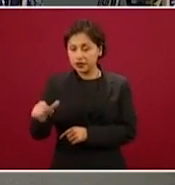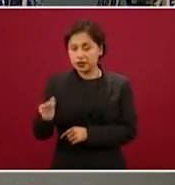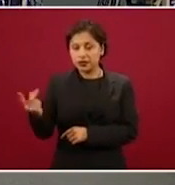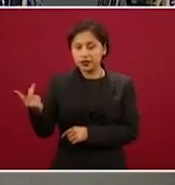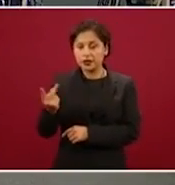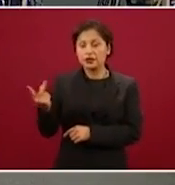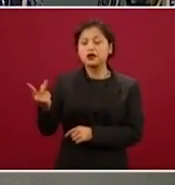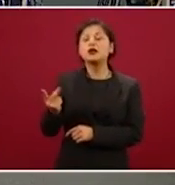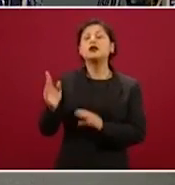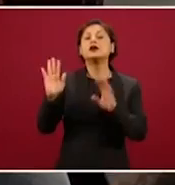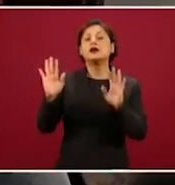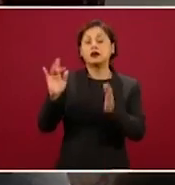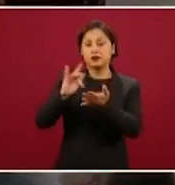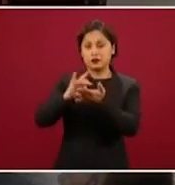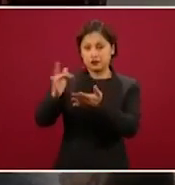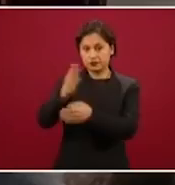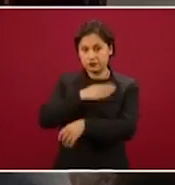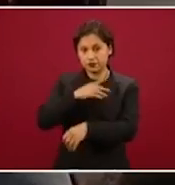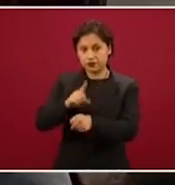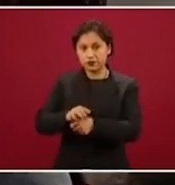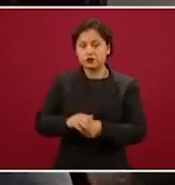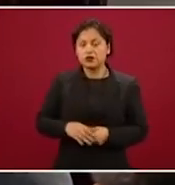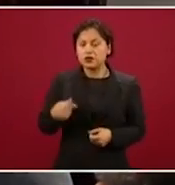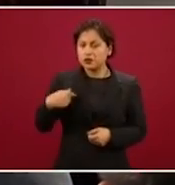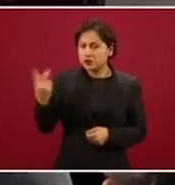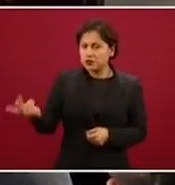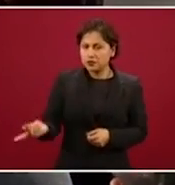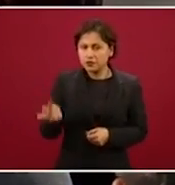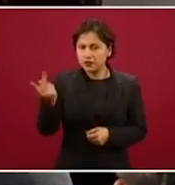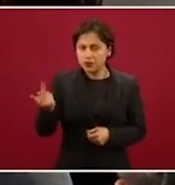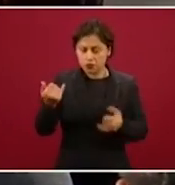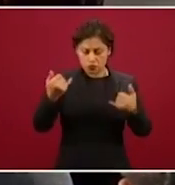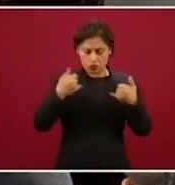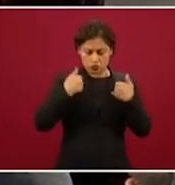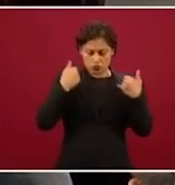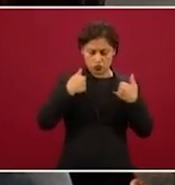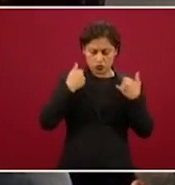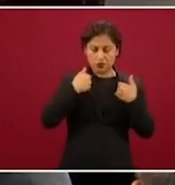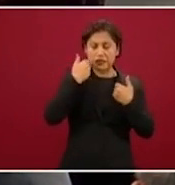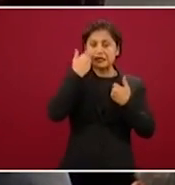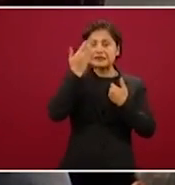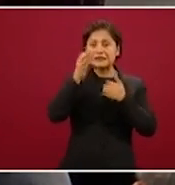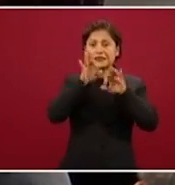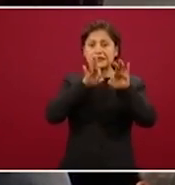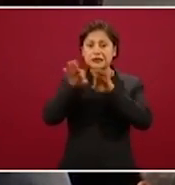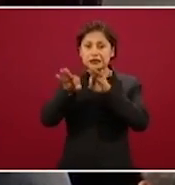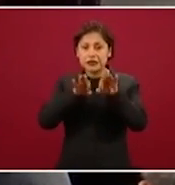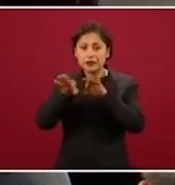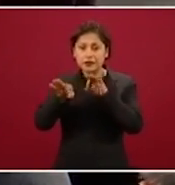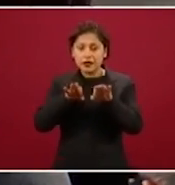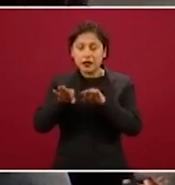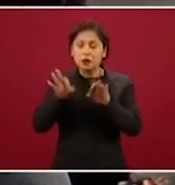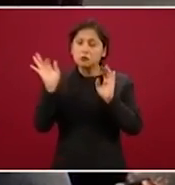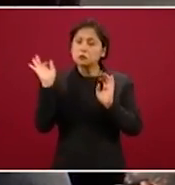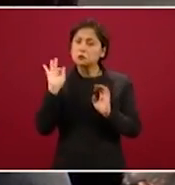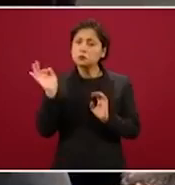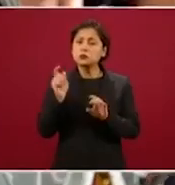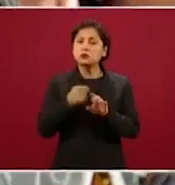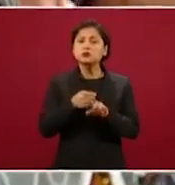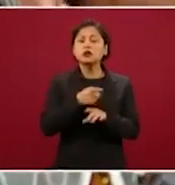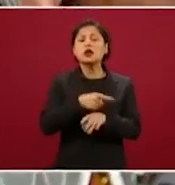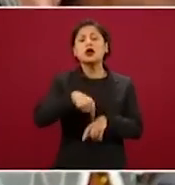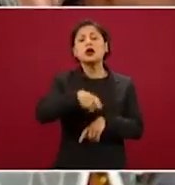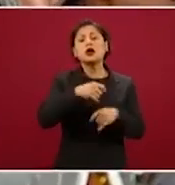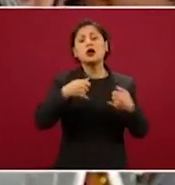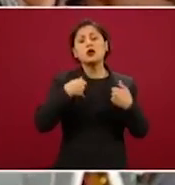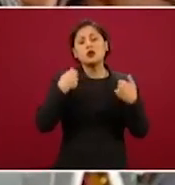de empleos están planteando los jóvenes? Son jóvenes que son recién egresados, seguramente de carreras